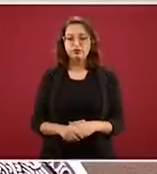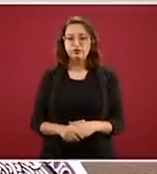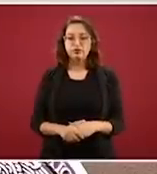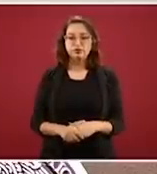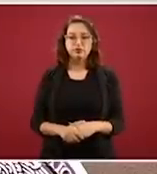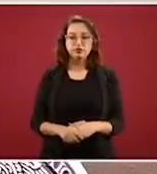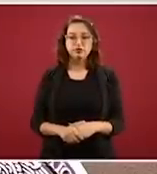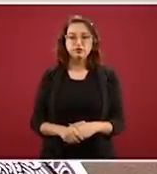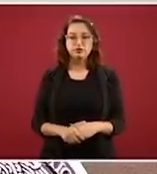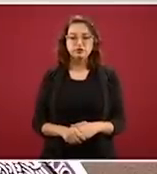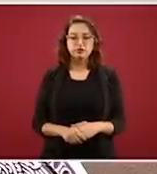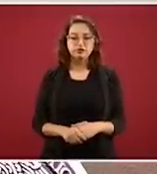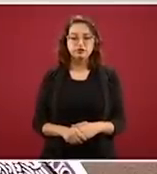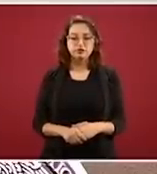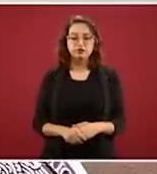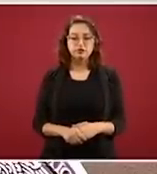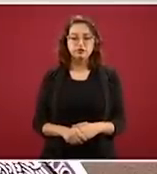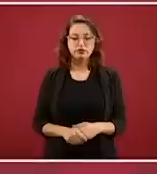había una